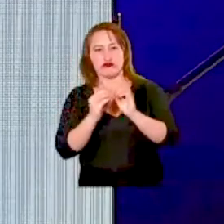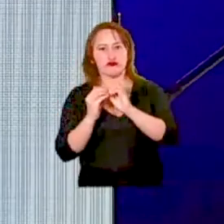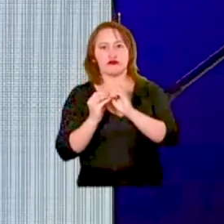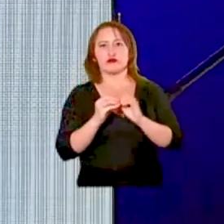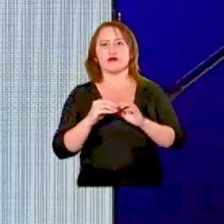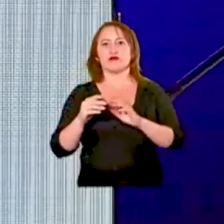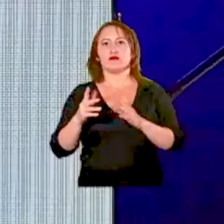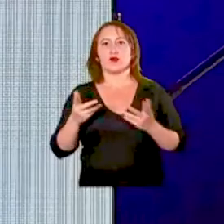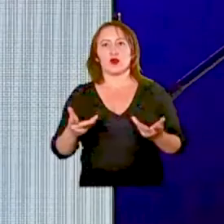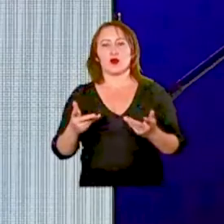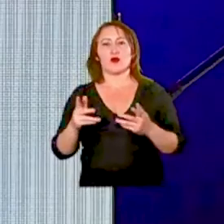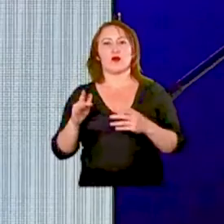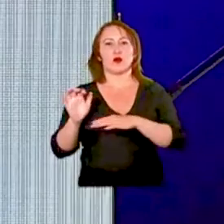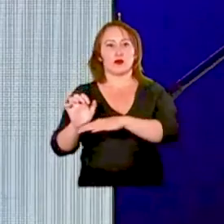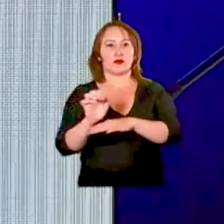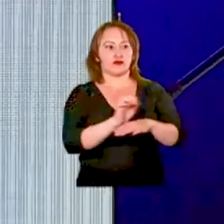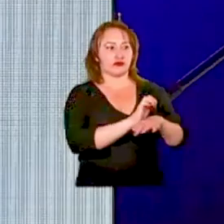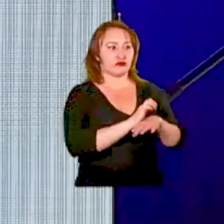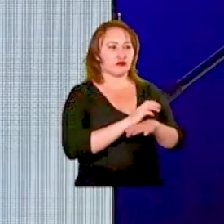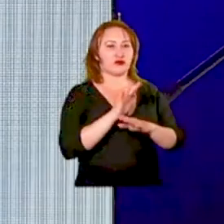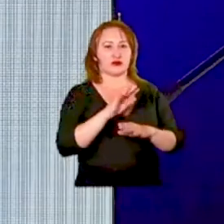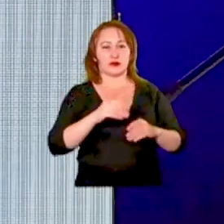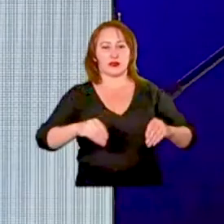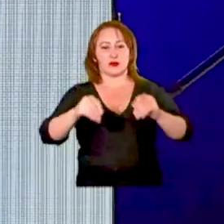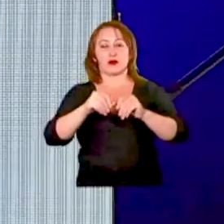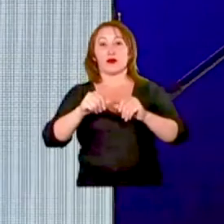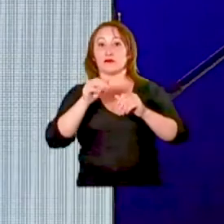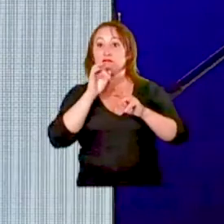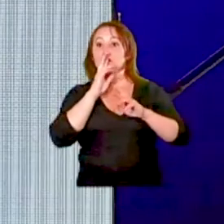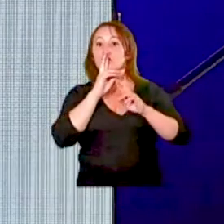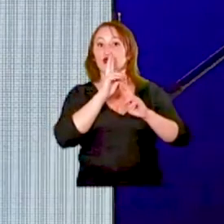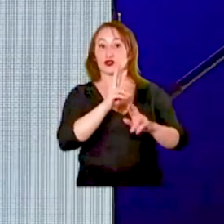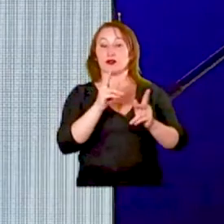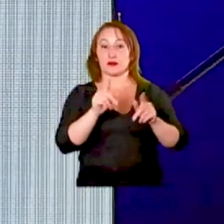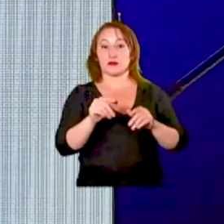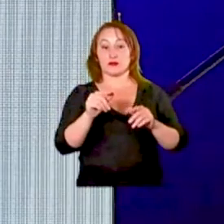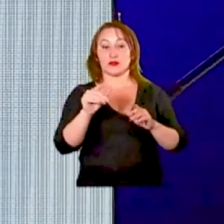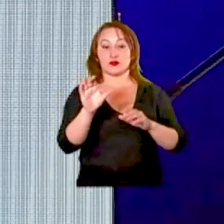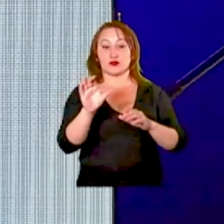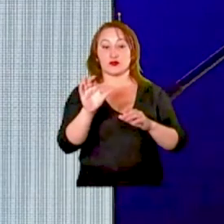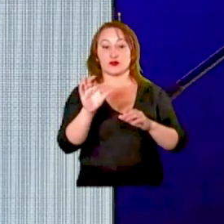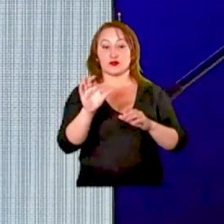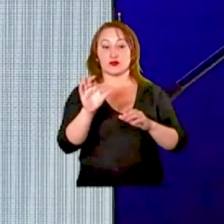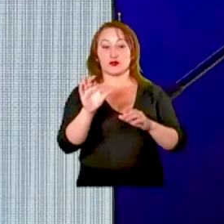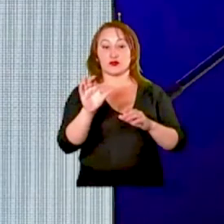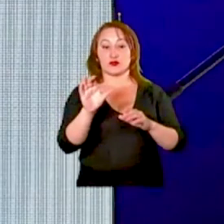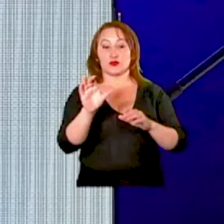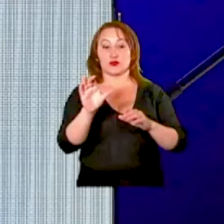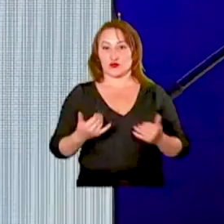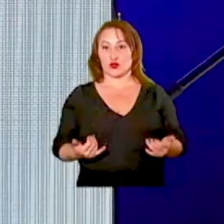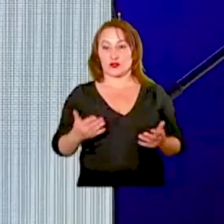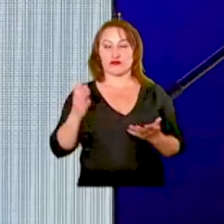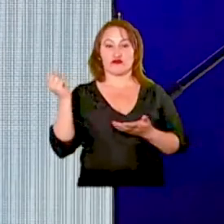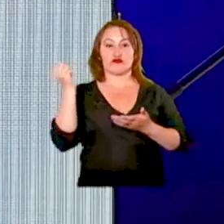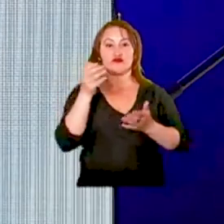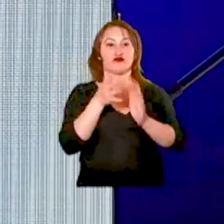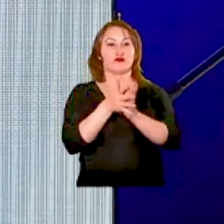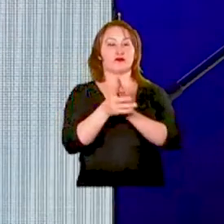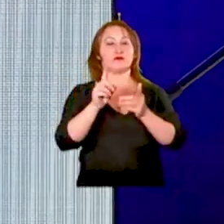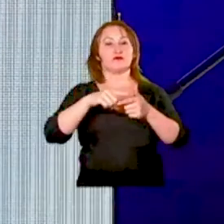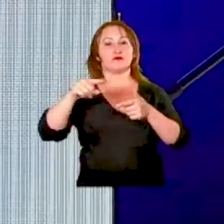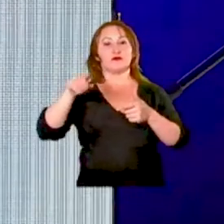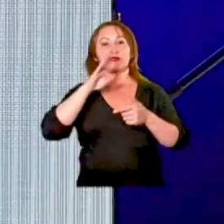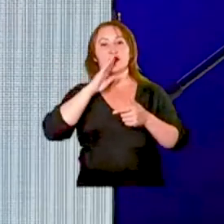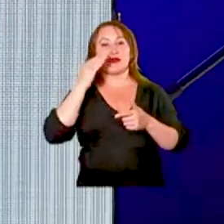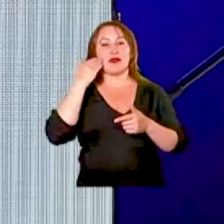con los procuradores territoriales y poder responder a las necesidades de la ciudadanía, nos acompaña de cuentas